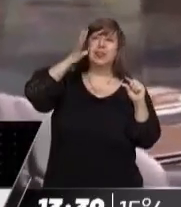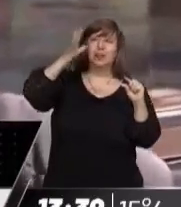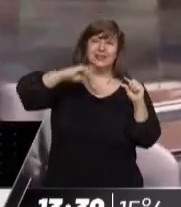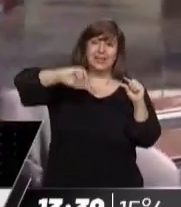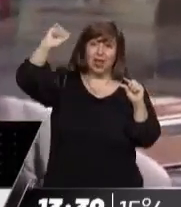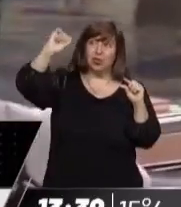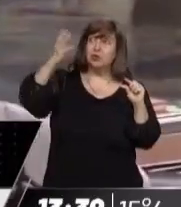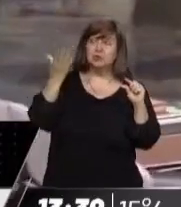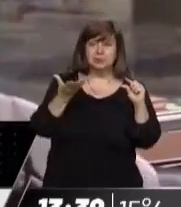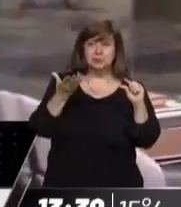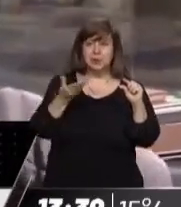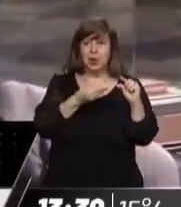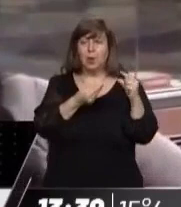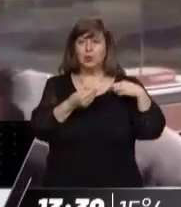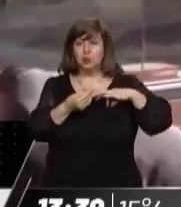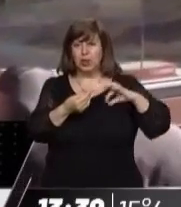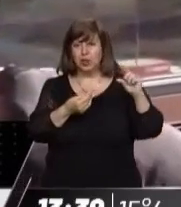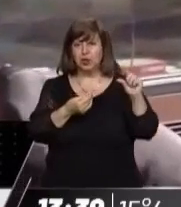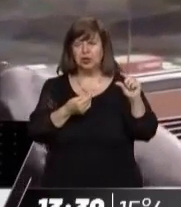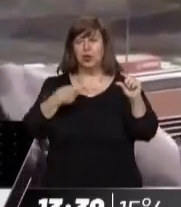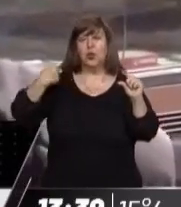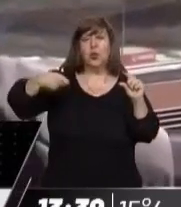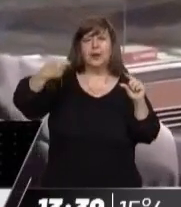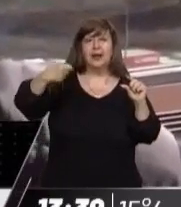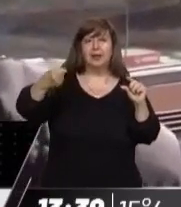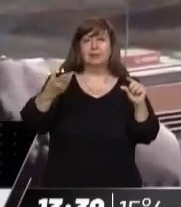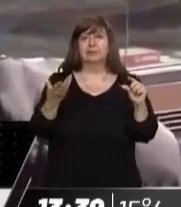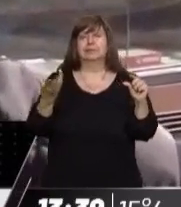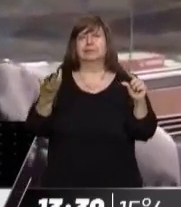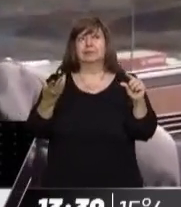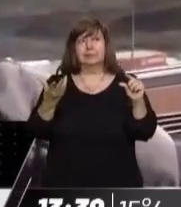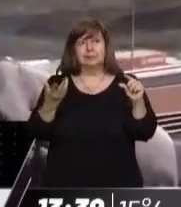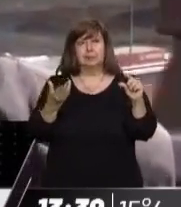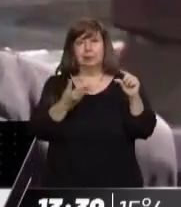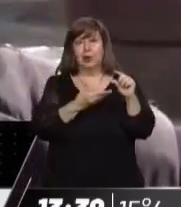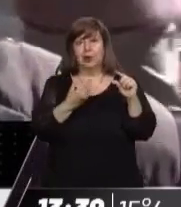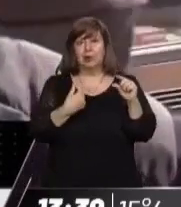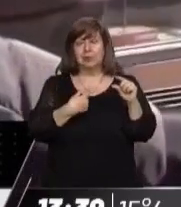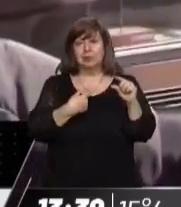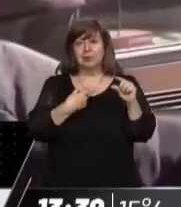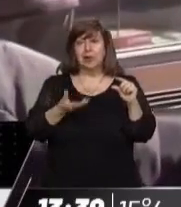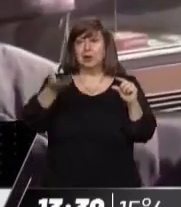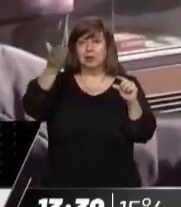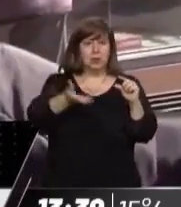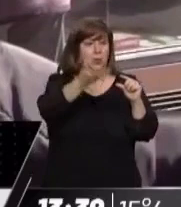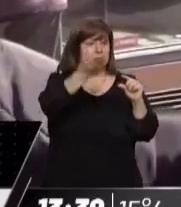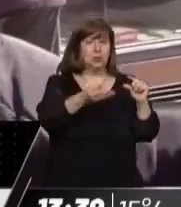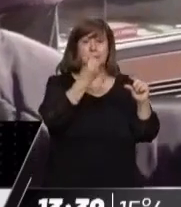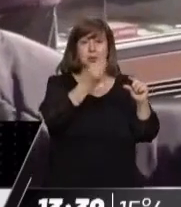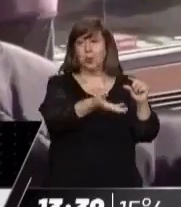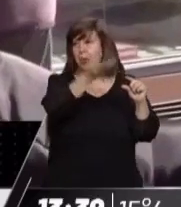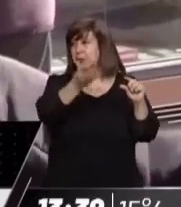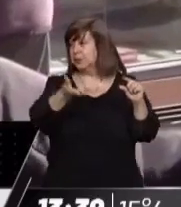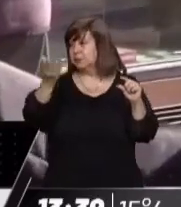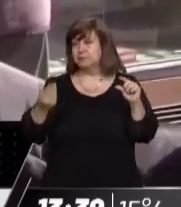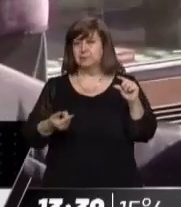este momento y ver que a los jubilados se les da tan poco y tanto se nos aumenta la canasta familiar, no me